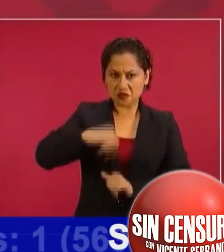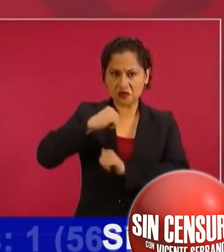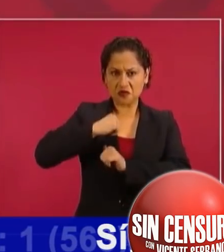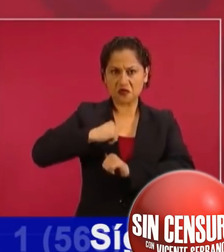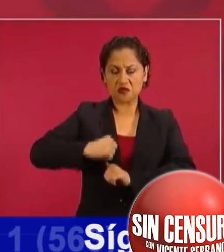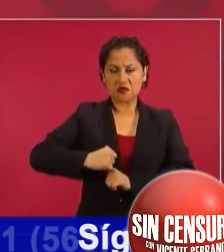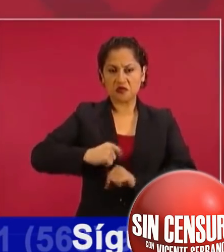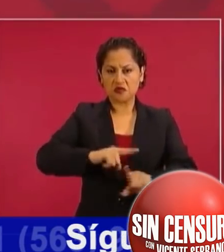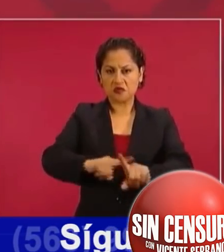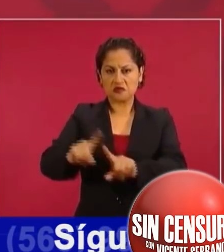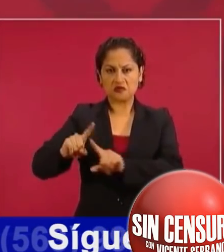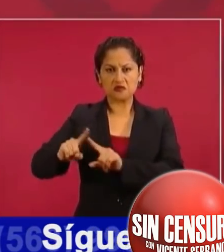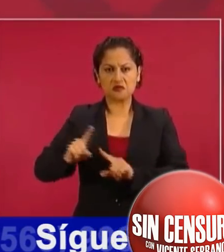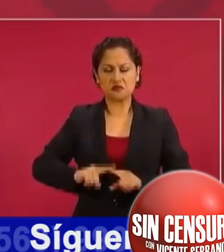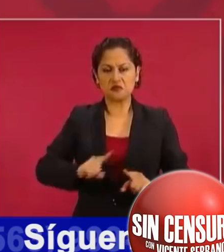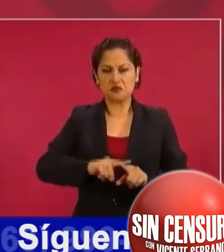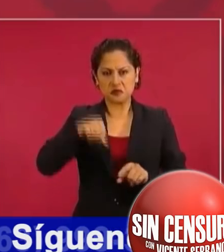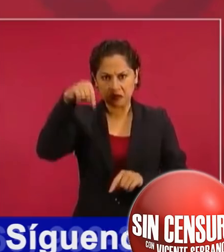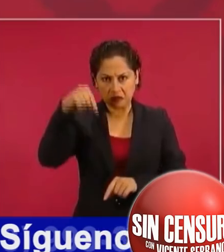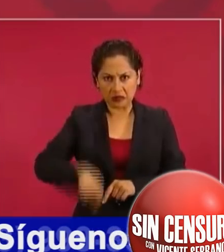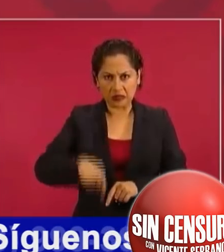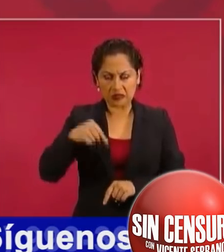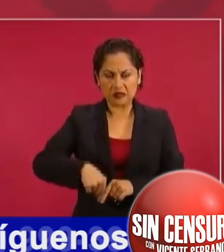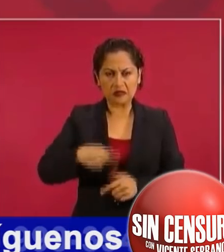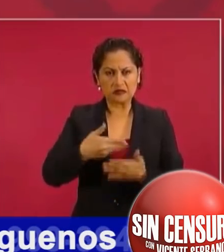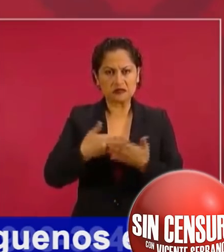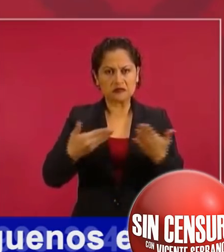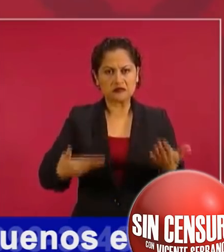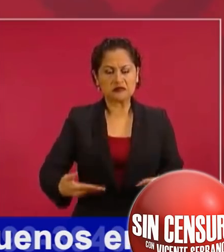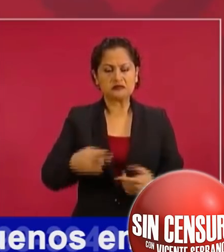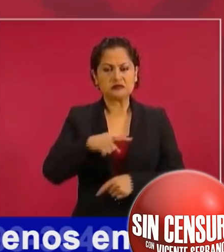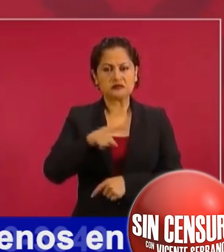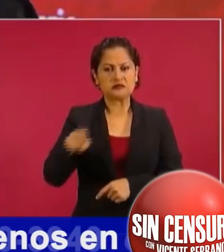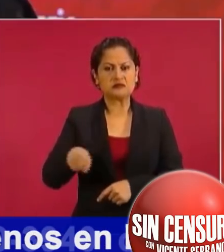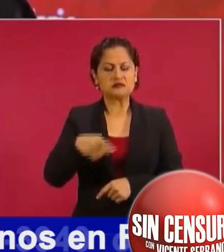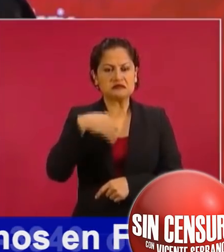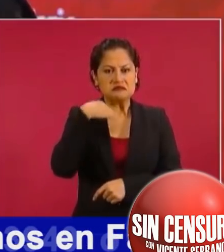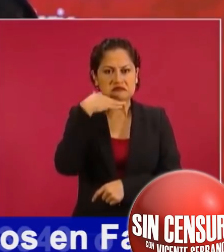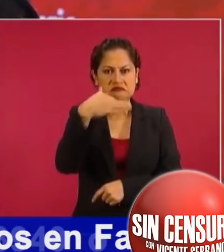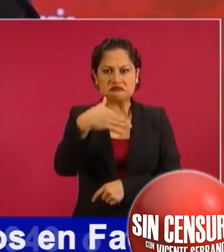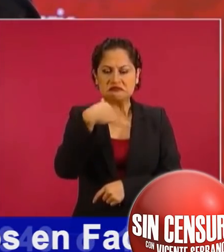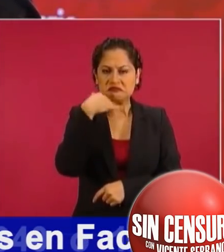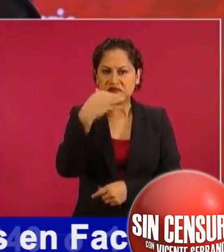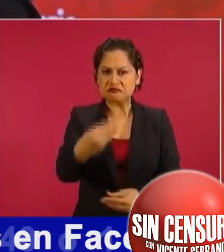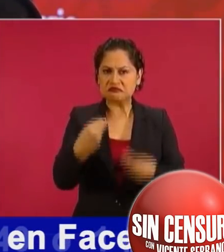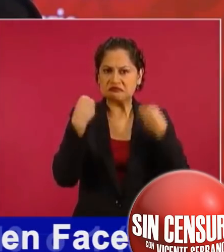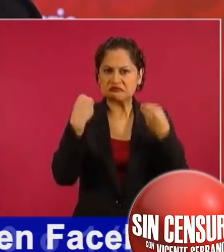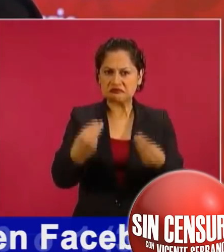mundo? Y fue el tiempo en que más corrupción hubo en el país.